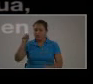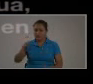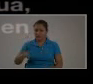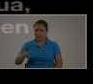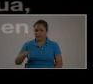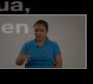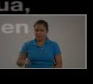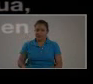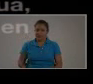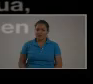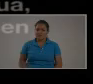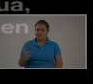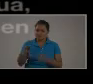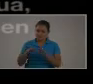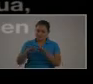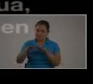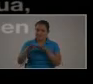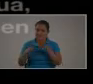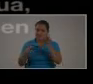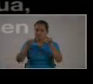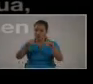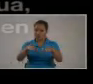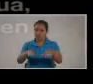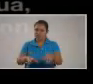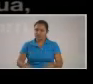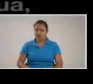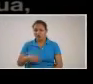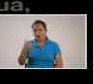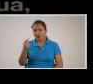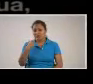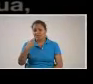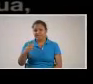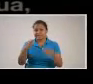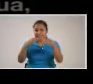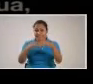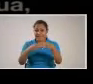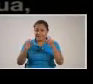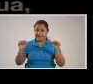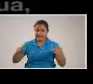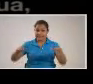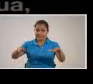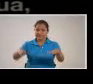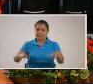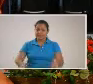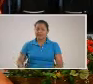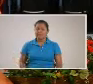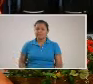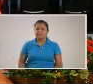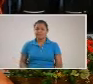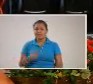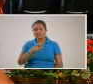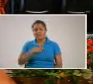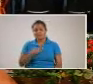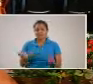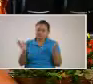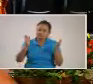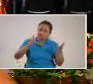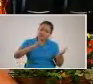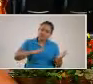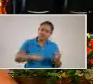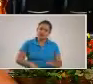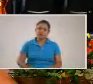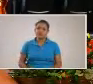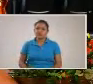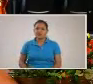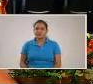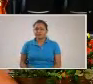costas. Algunas versiones traducen las islas, pero realmente yo me inclino más por esta traducción